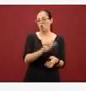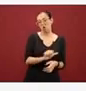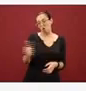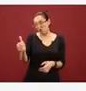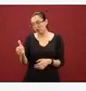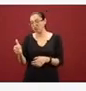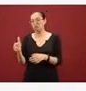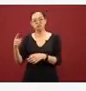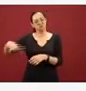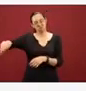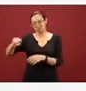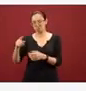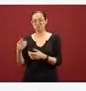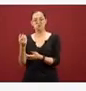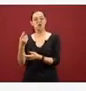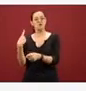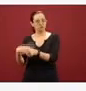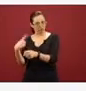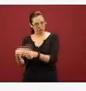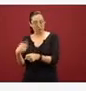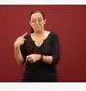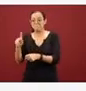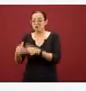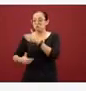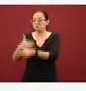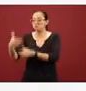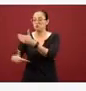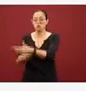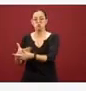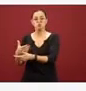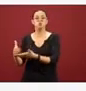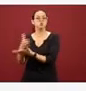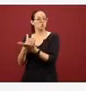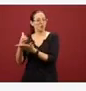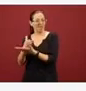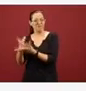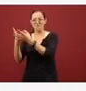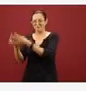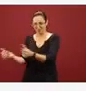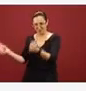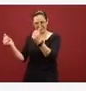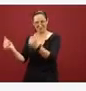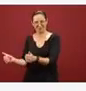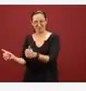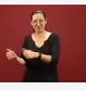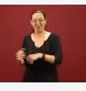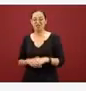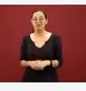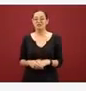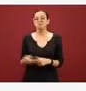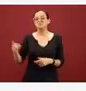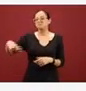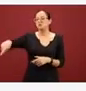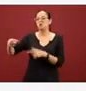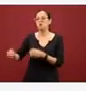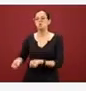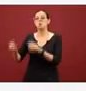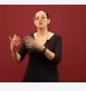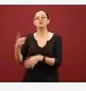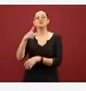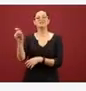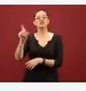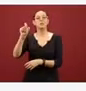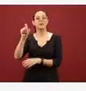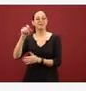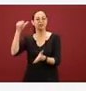todavía considerarse como casos activos de la enfermedad. La diferencia, que es un poco más de 120,000 personas,